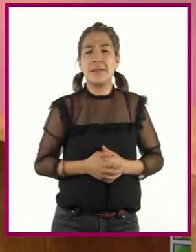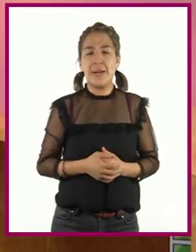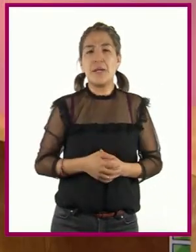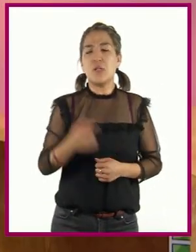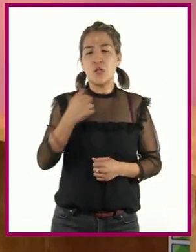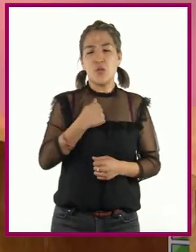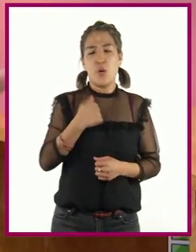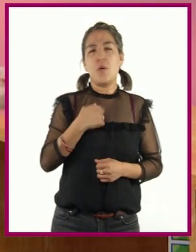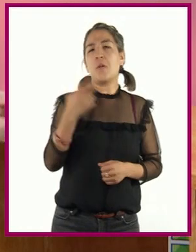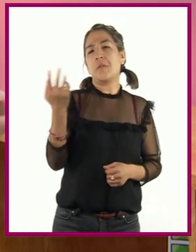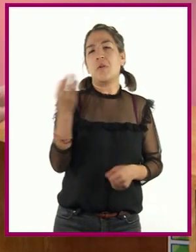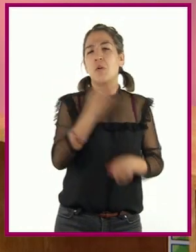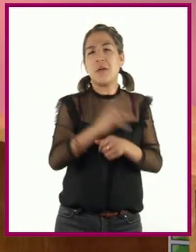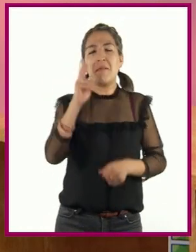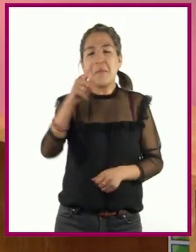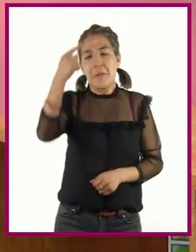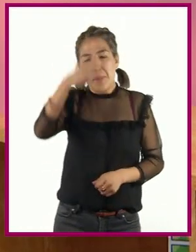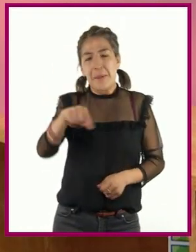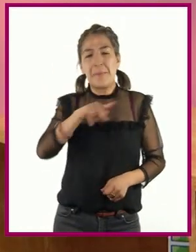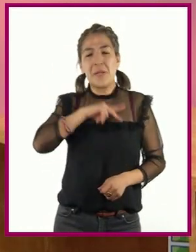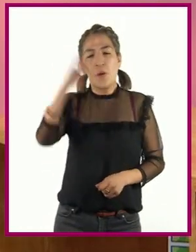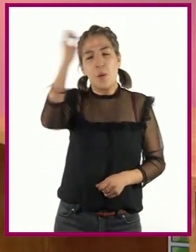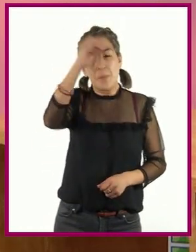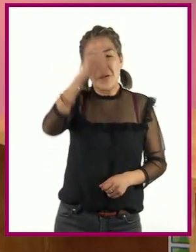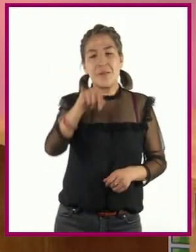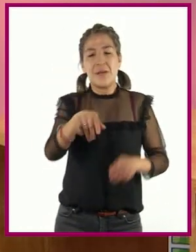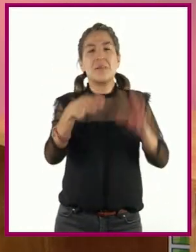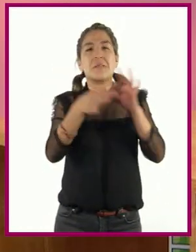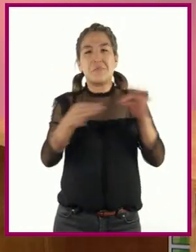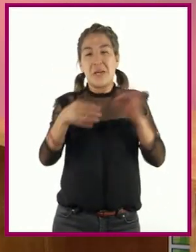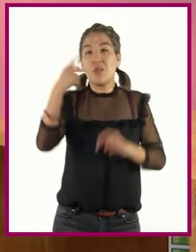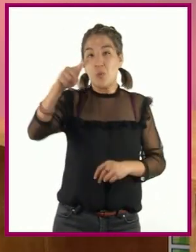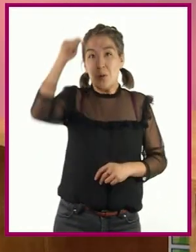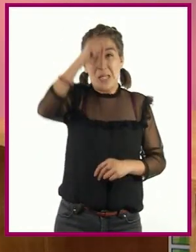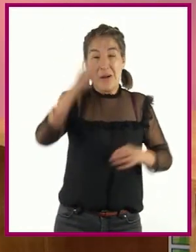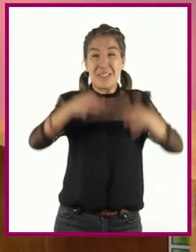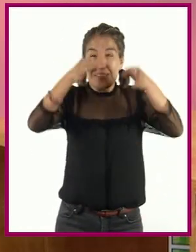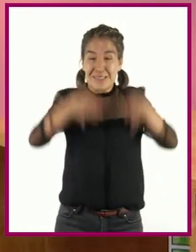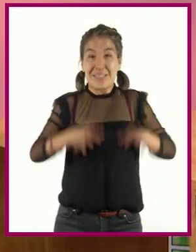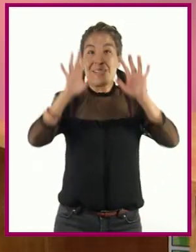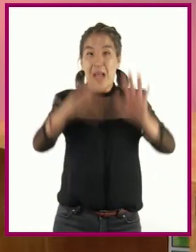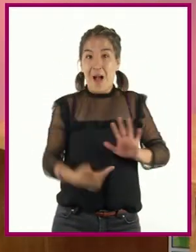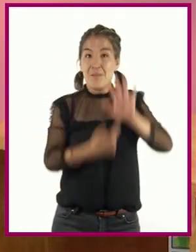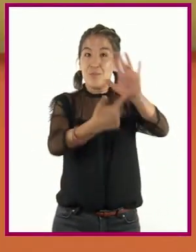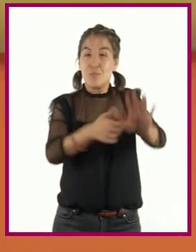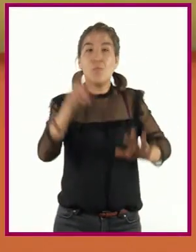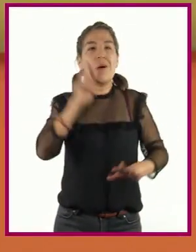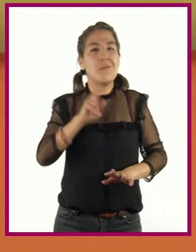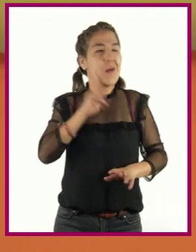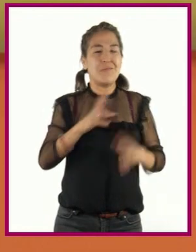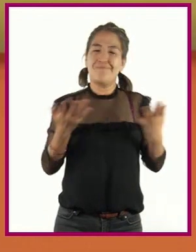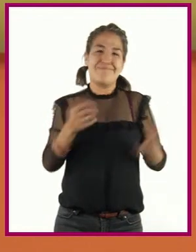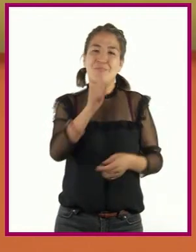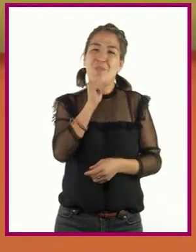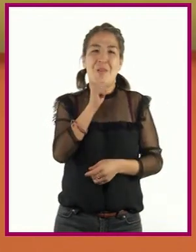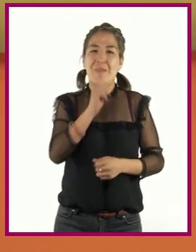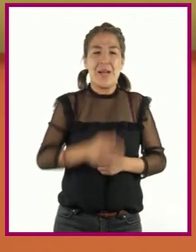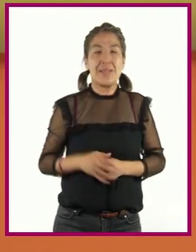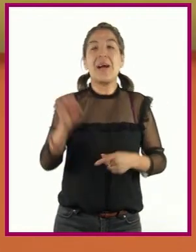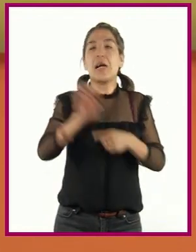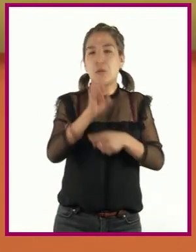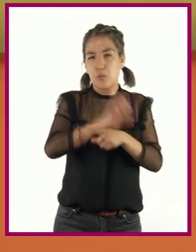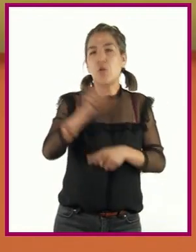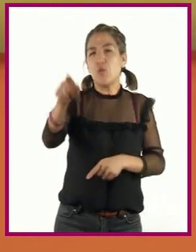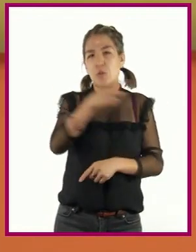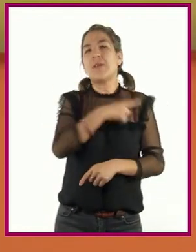Yo la ocuparía para reforzar mi opinión, pues indica que sigue siendo una teoría no comprobada en su totalidad. Entonces, buscar